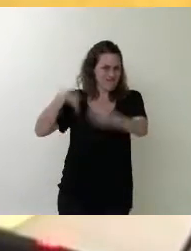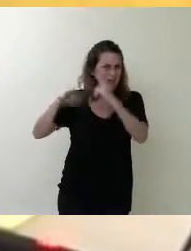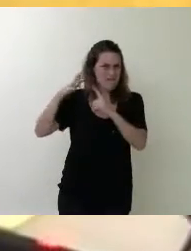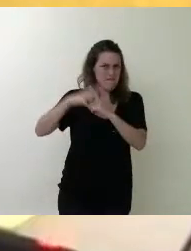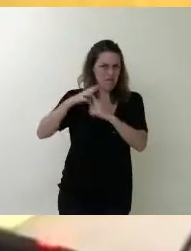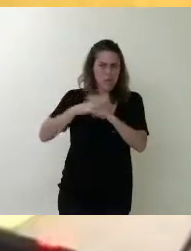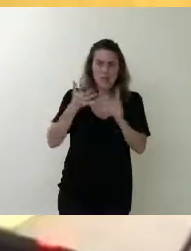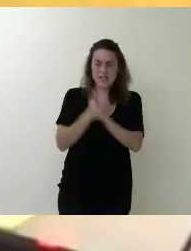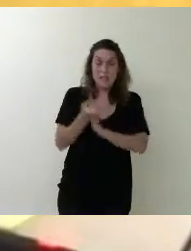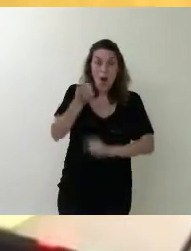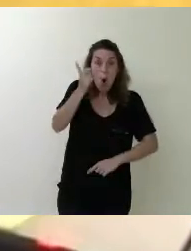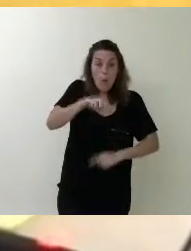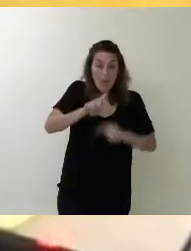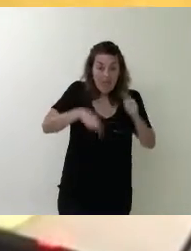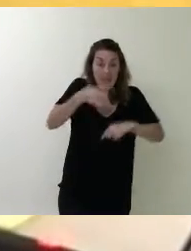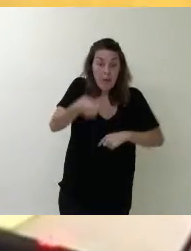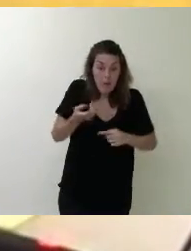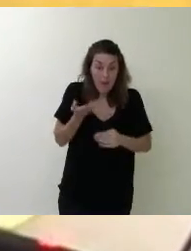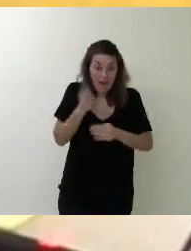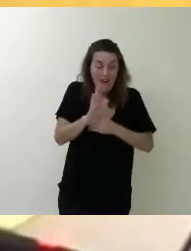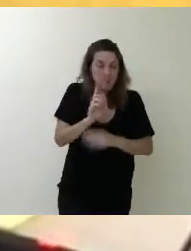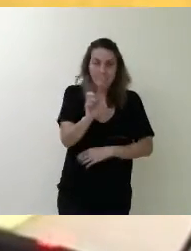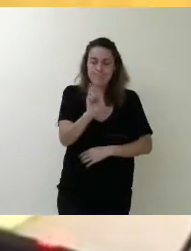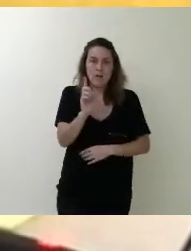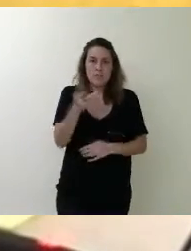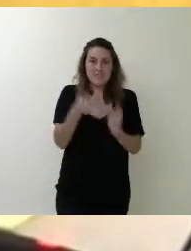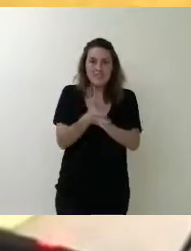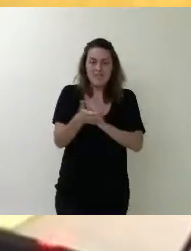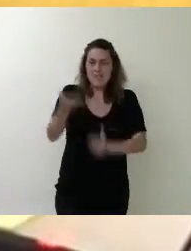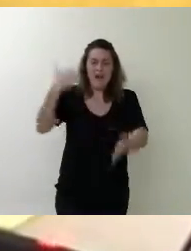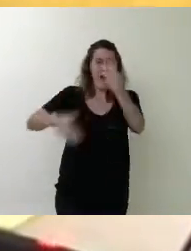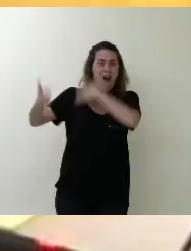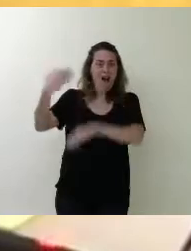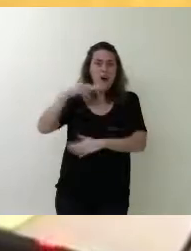que te has pasado un mes o dos meses, sino estamos hablando de facturas del